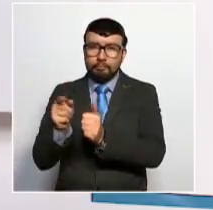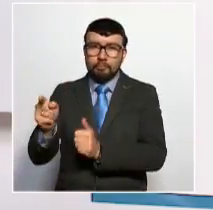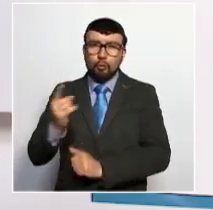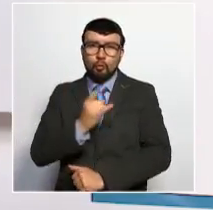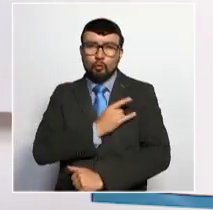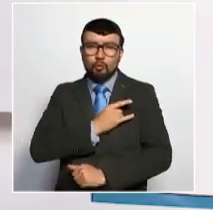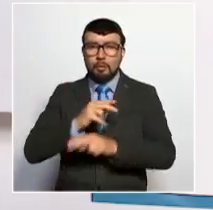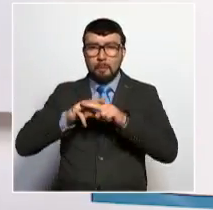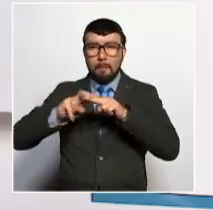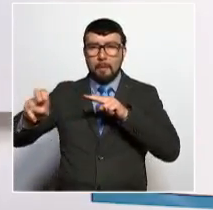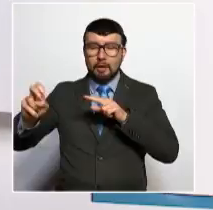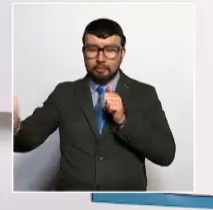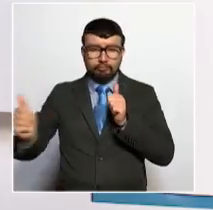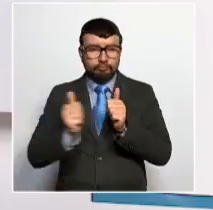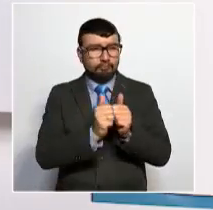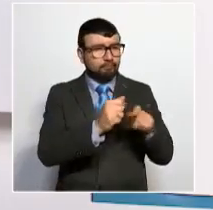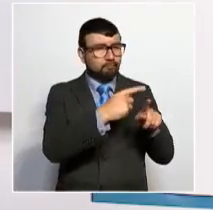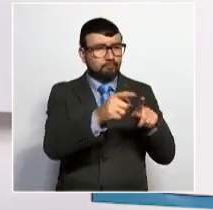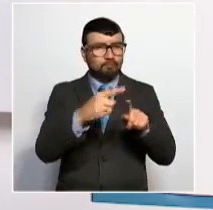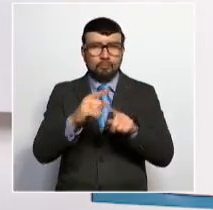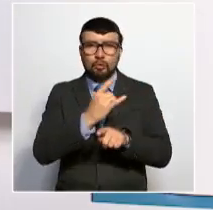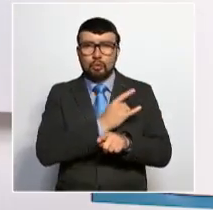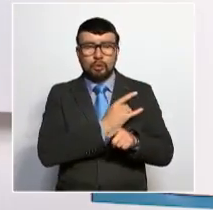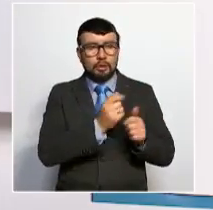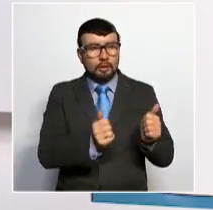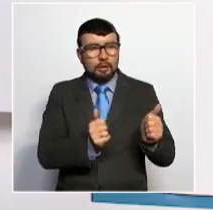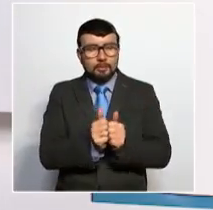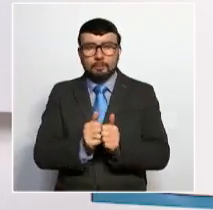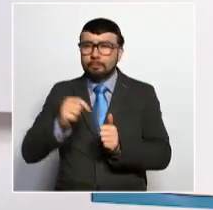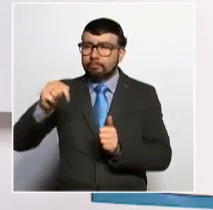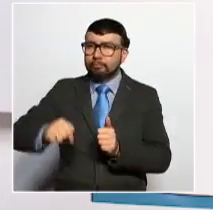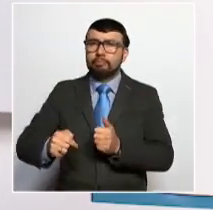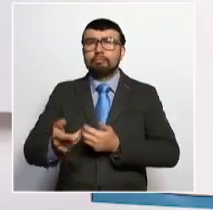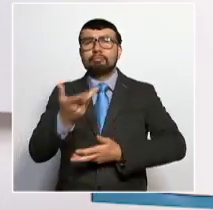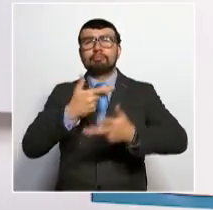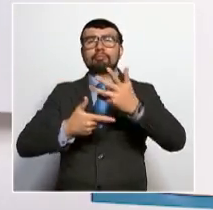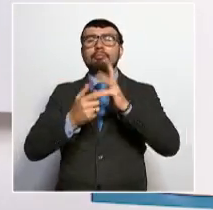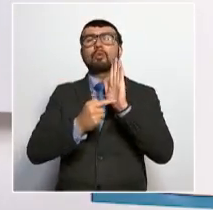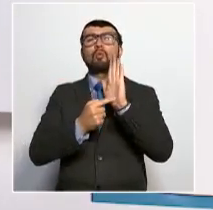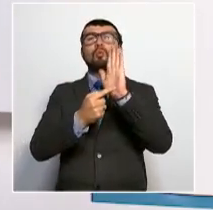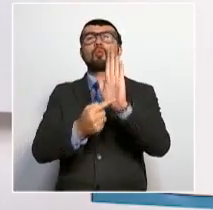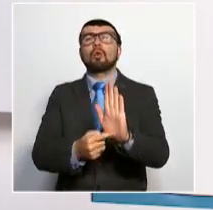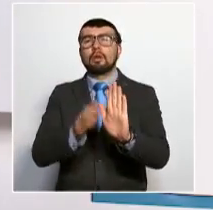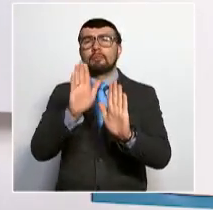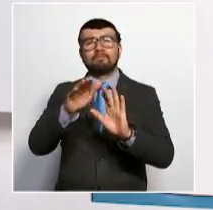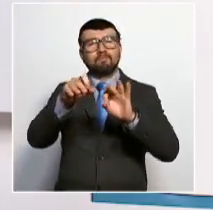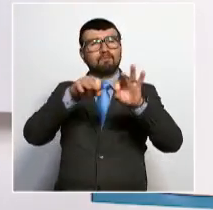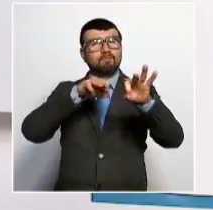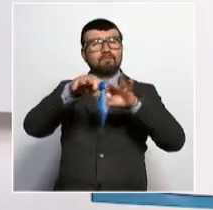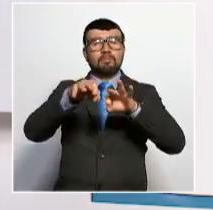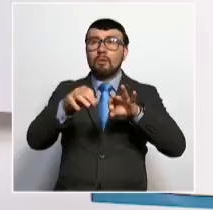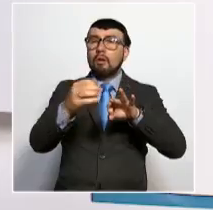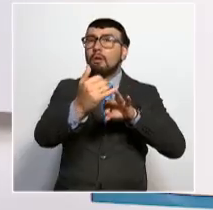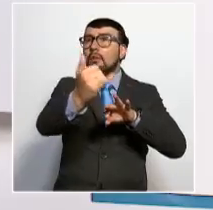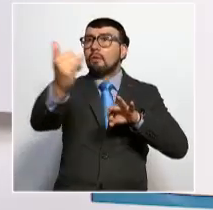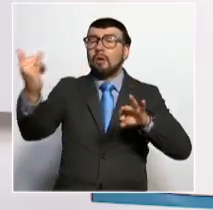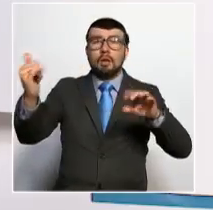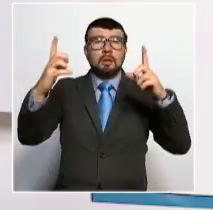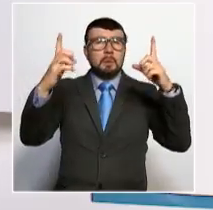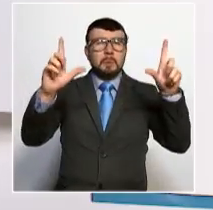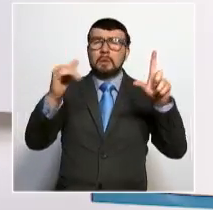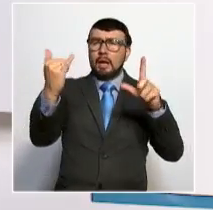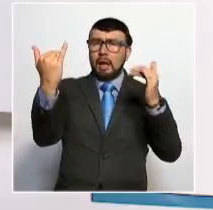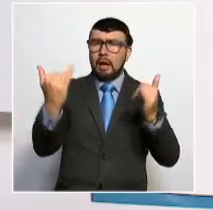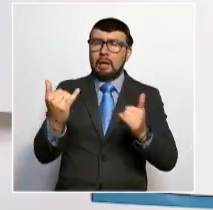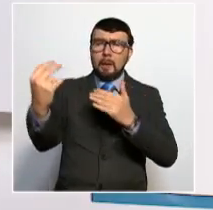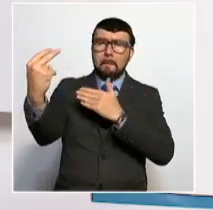otras universidades para venir a sentarnos frente a ustedes, a tantos televisores que nos tienen encendidos en